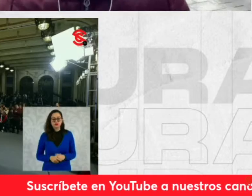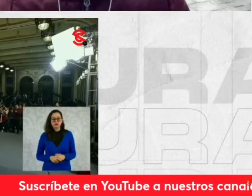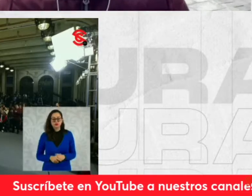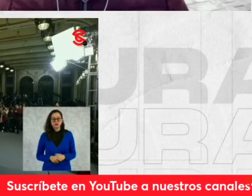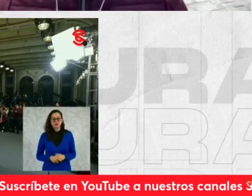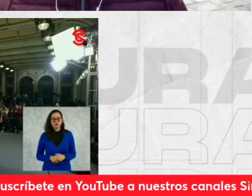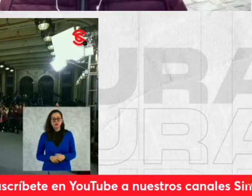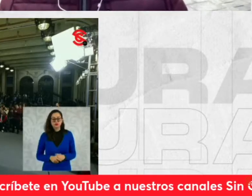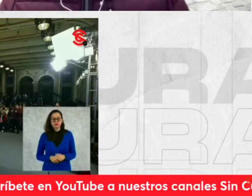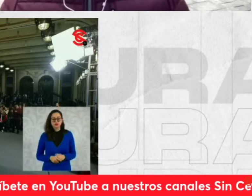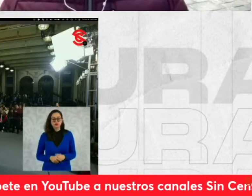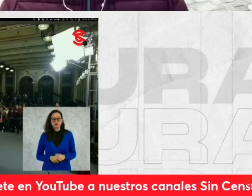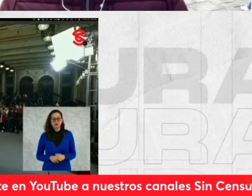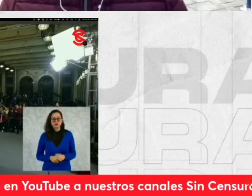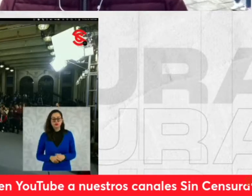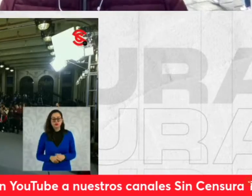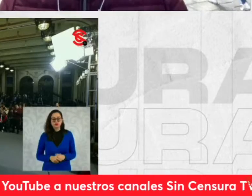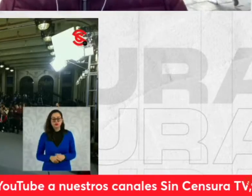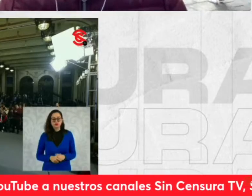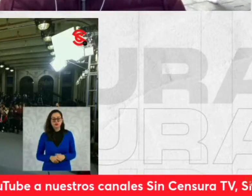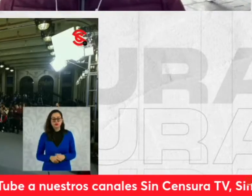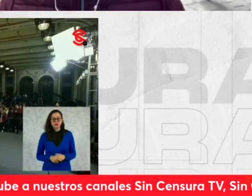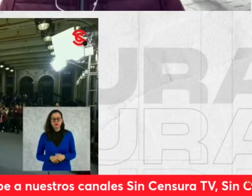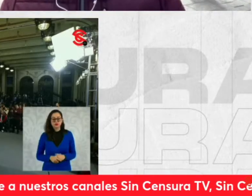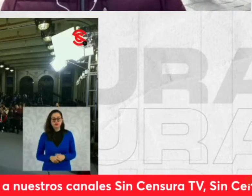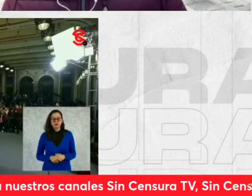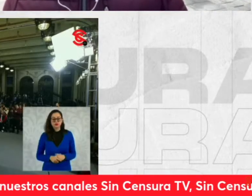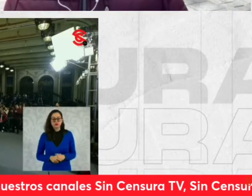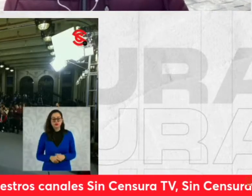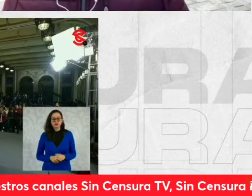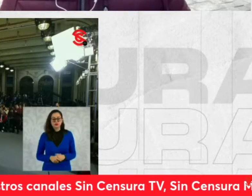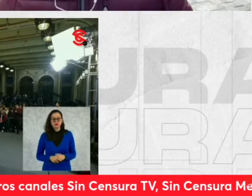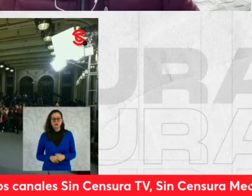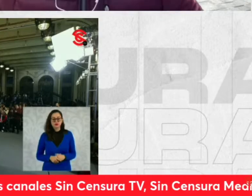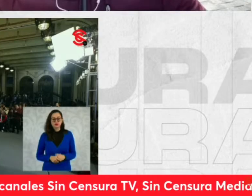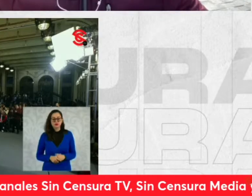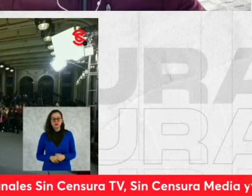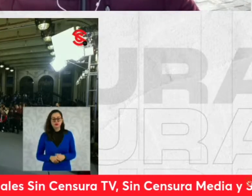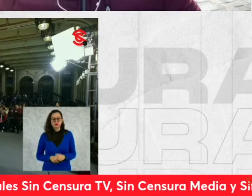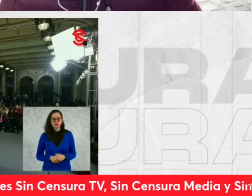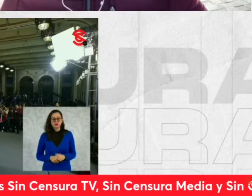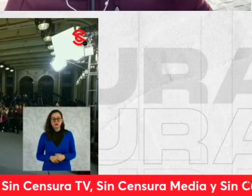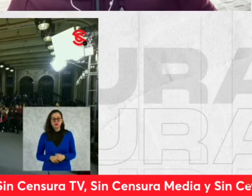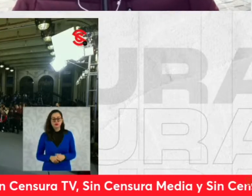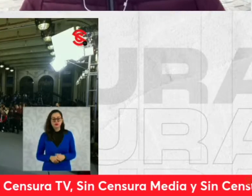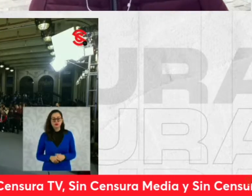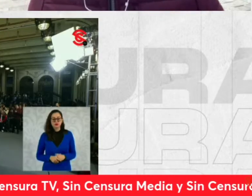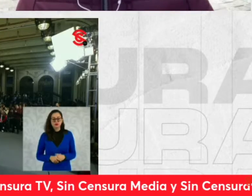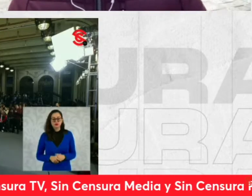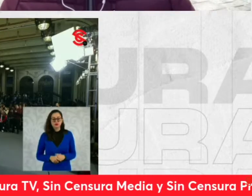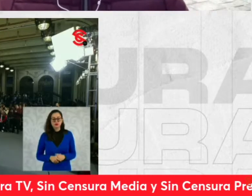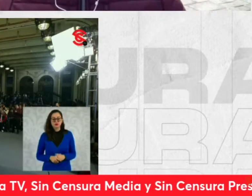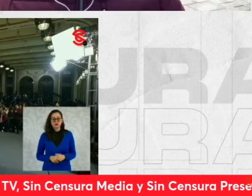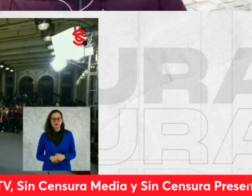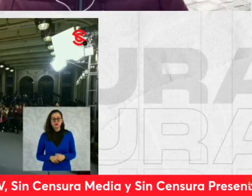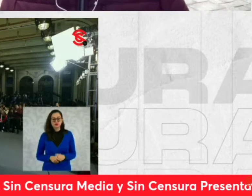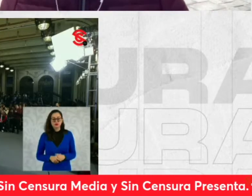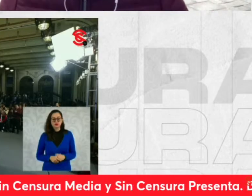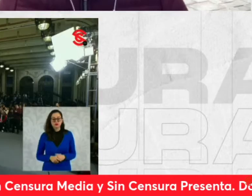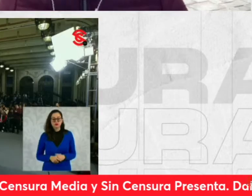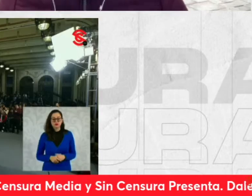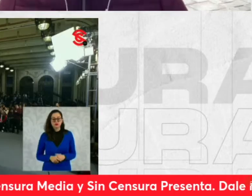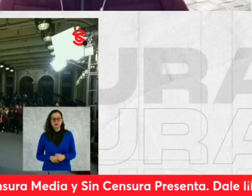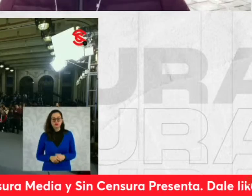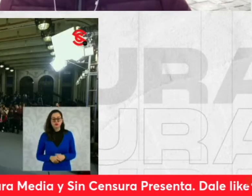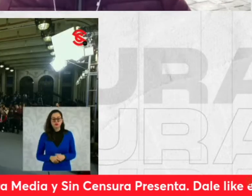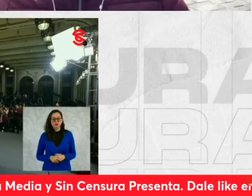lo que plantea el buen Ramón Flores y la respuesta que le da la doctora Claudia Sheinbaum. Pregunta, ¿ahora resulta que es una víctima? Pues Calderón